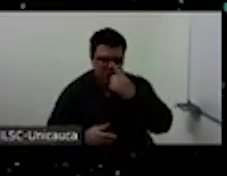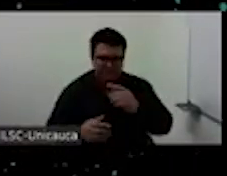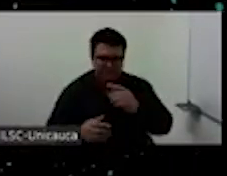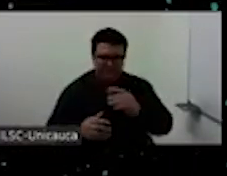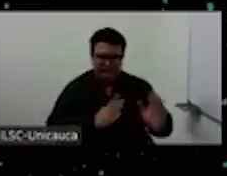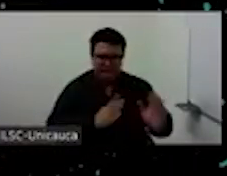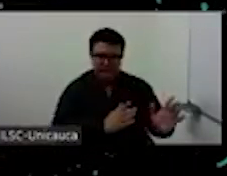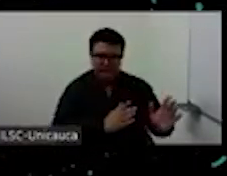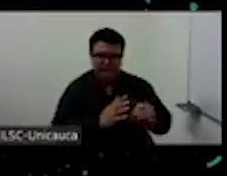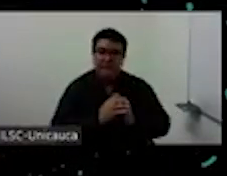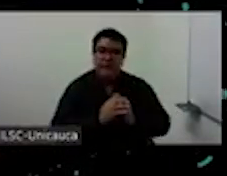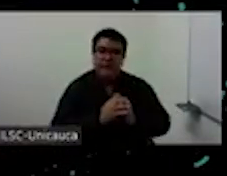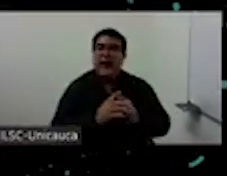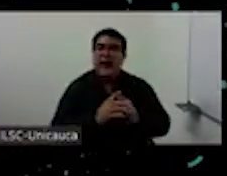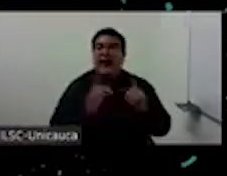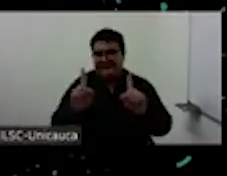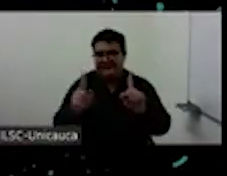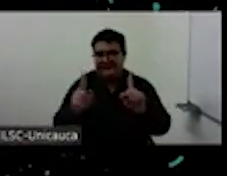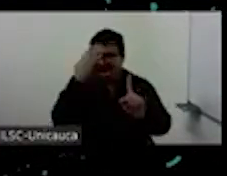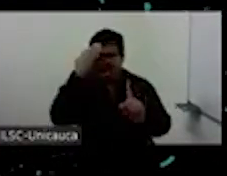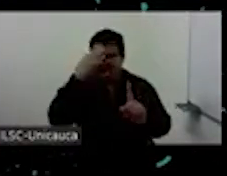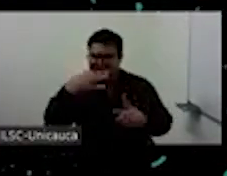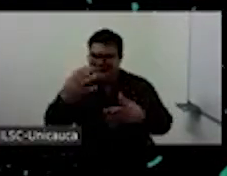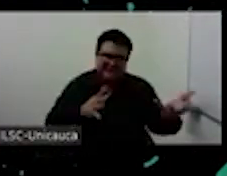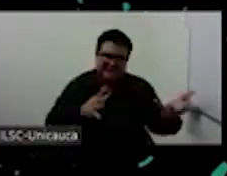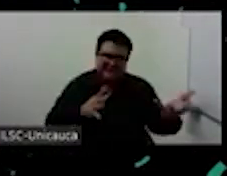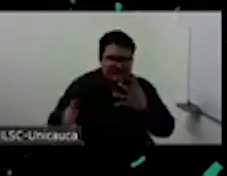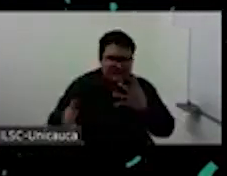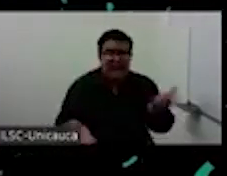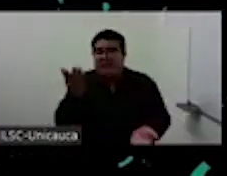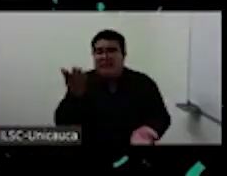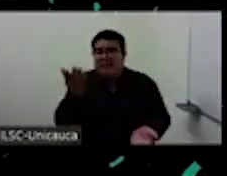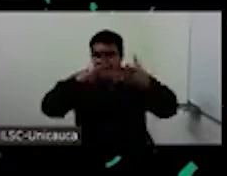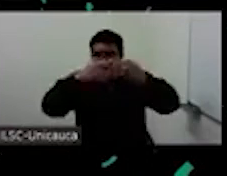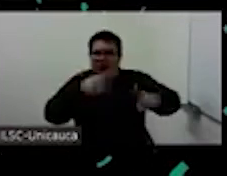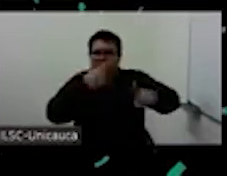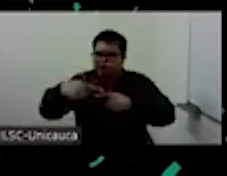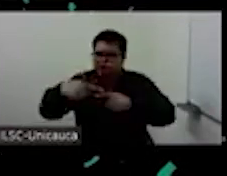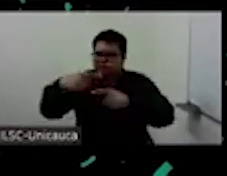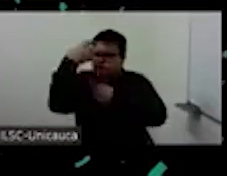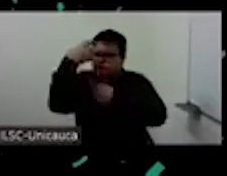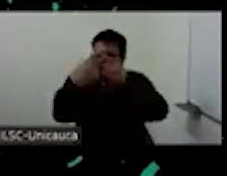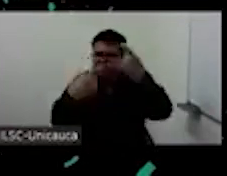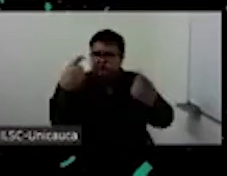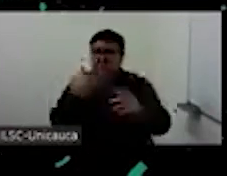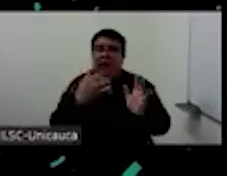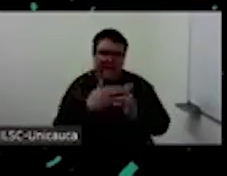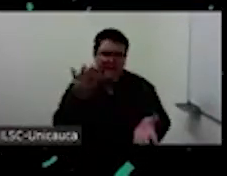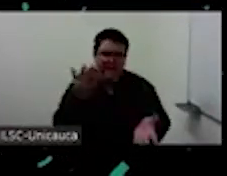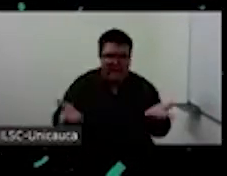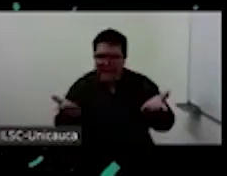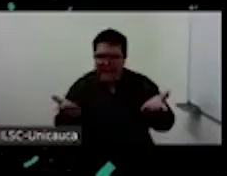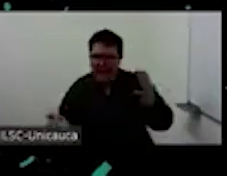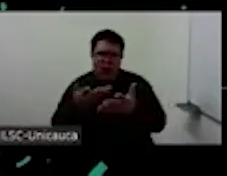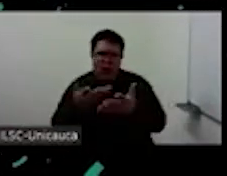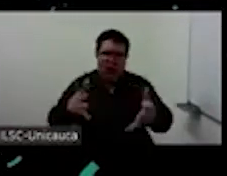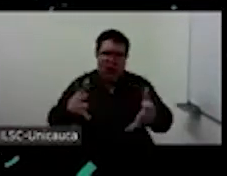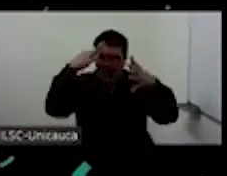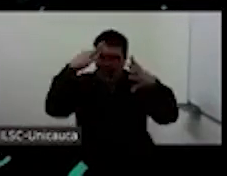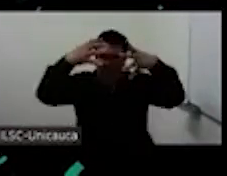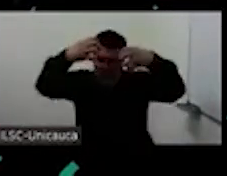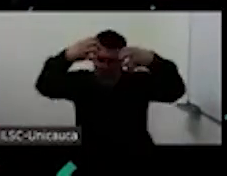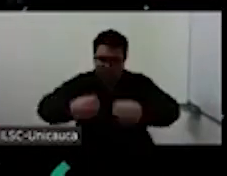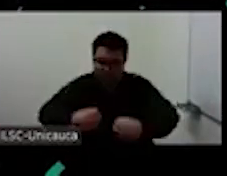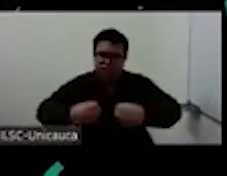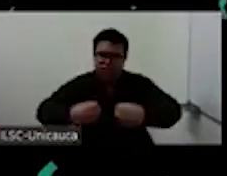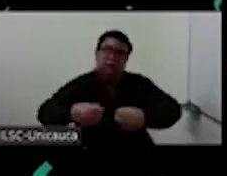Sin embargo, pues existen versiones hegemónicas de la historia mediadas por factores colonizadores, pero desde la memoria